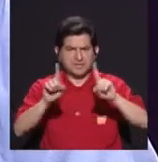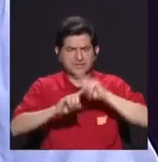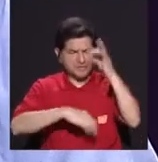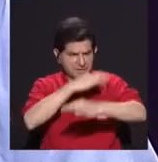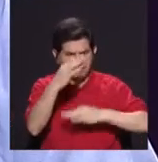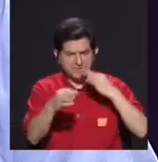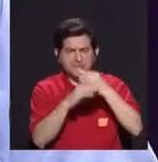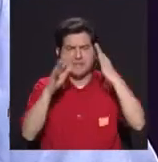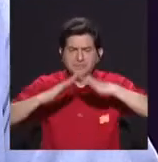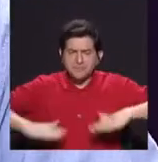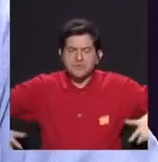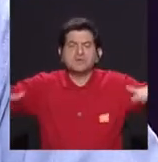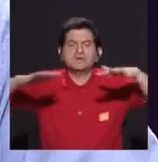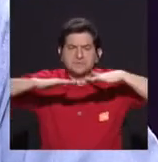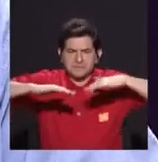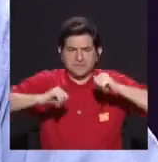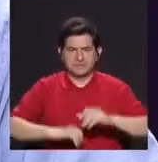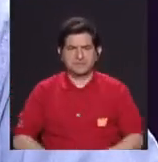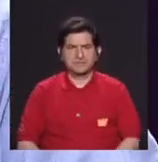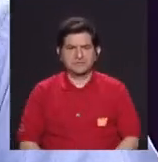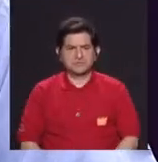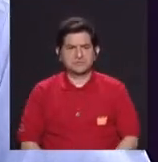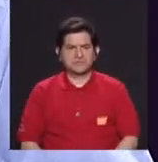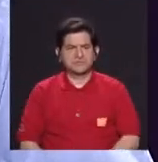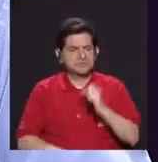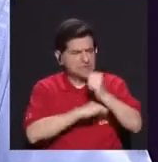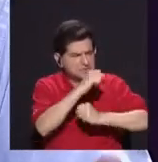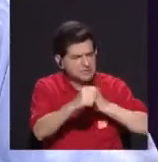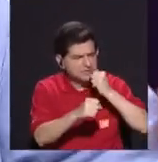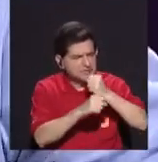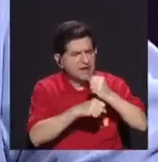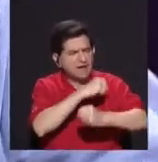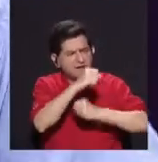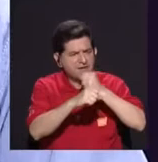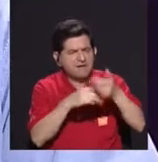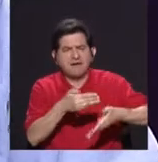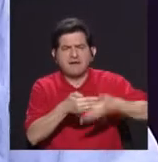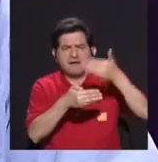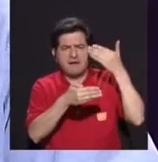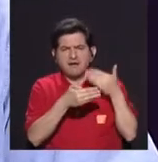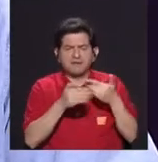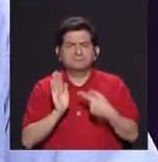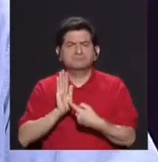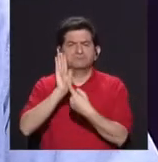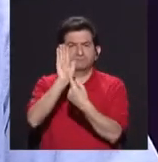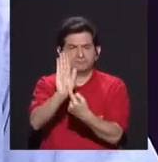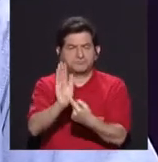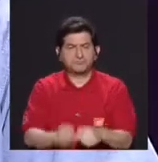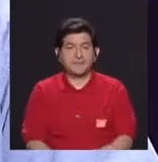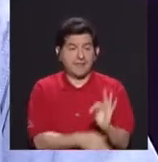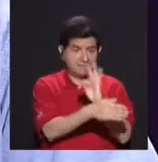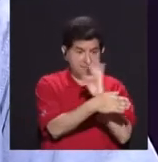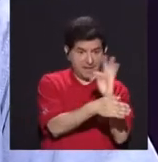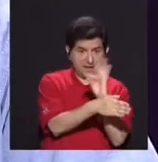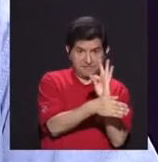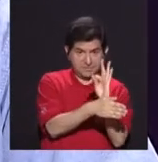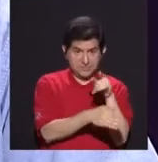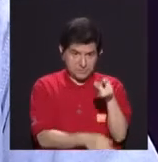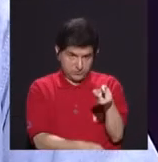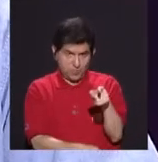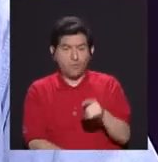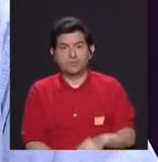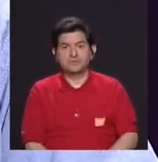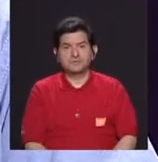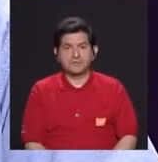de escenarios y espacios hace algunas décadas o sino esquemas se señalaba que la televisión era la que la que